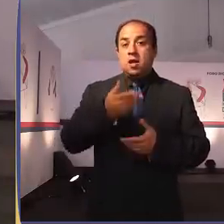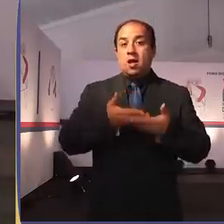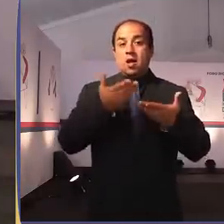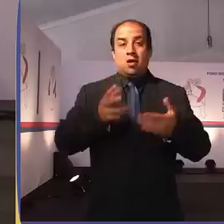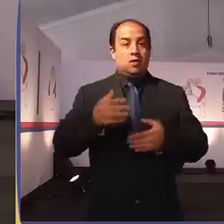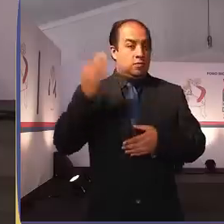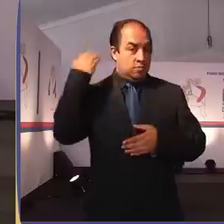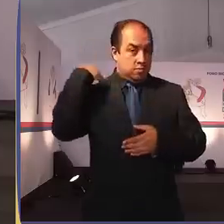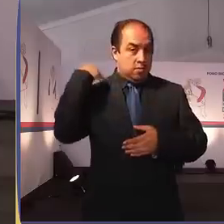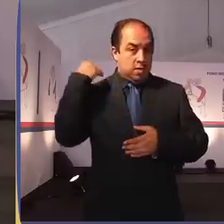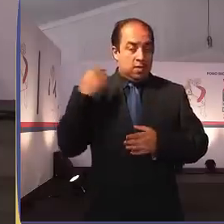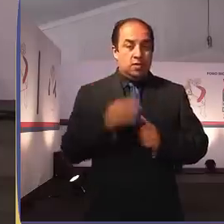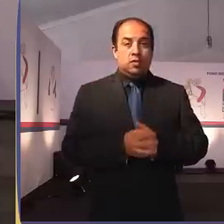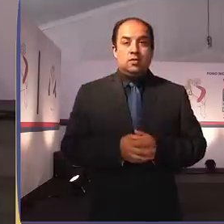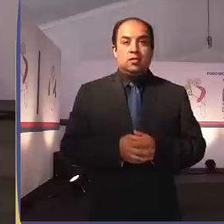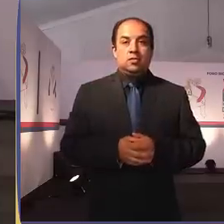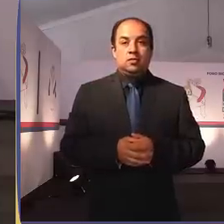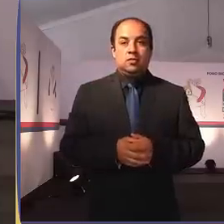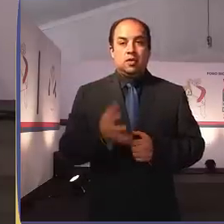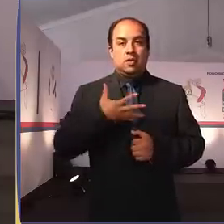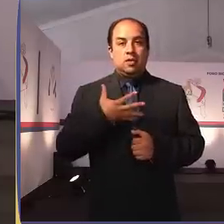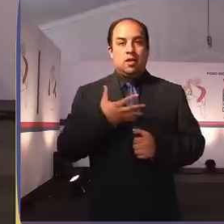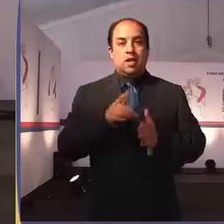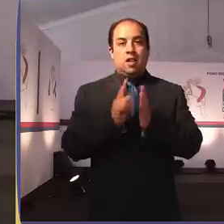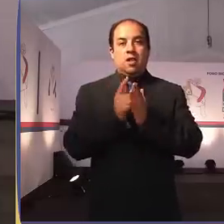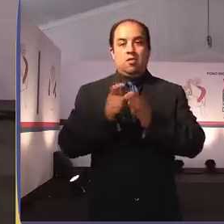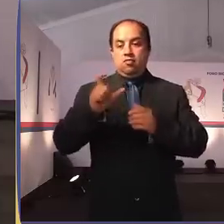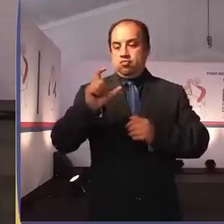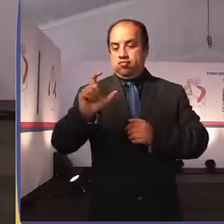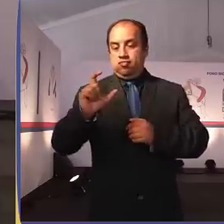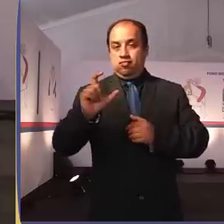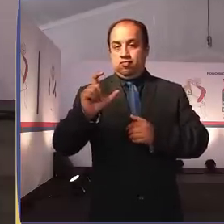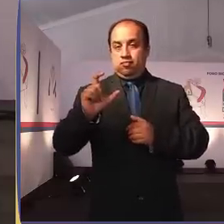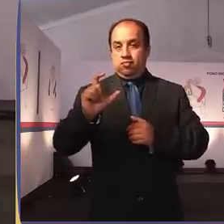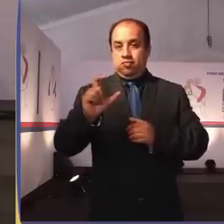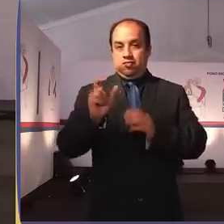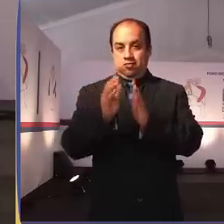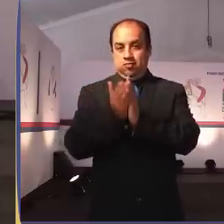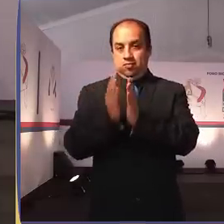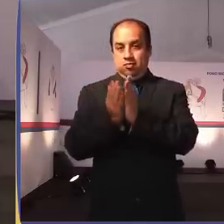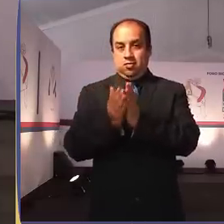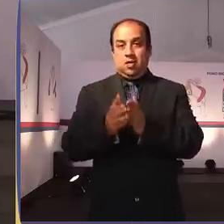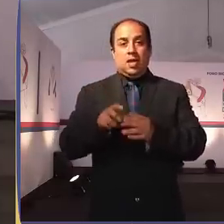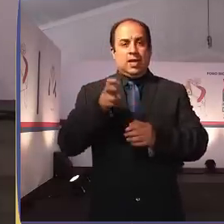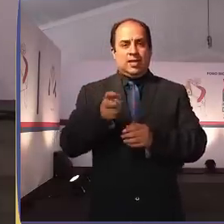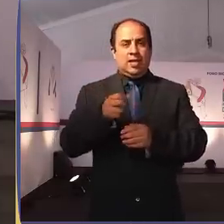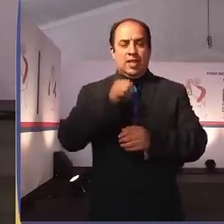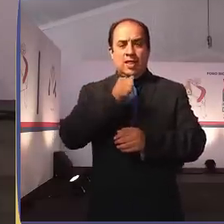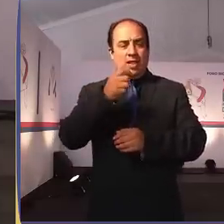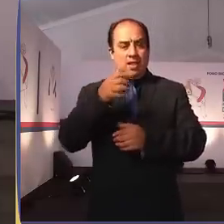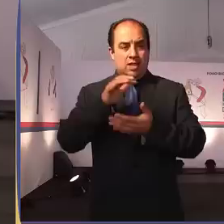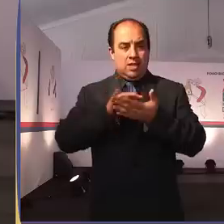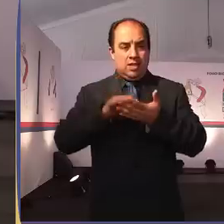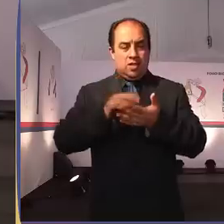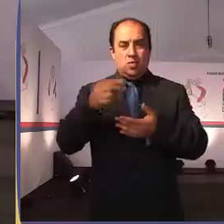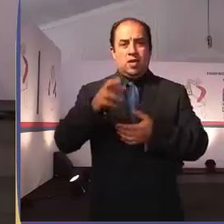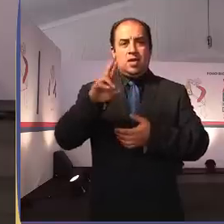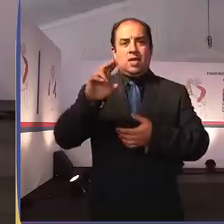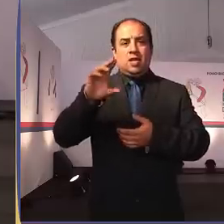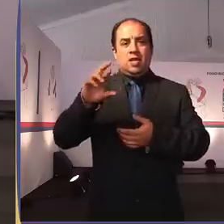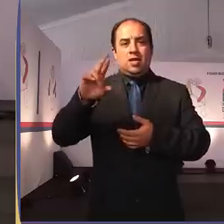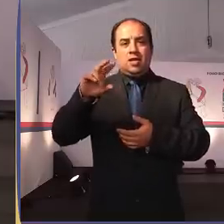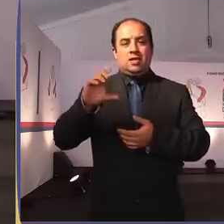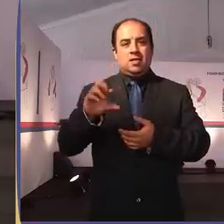la espalda aquí un poco. Para la espalda, uno gordo como el que está saliendo ahora, que quién sabe, que nadie lee, que se llama Krish Krish o algo